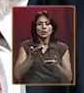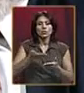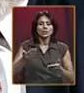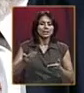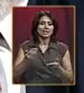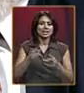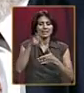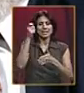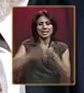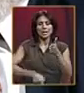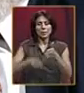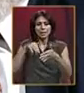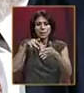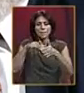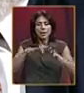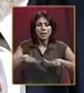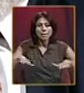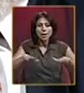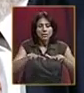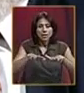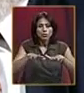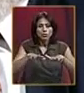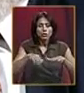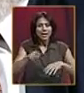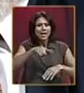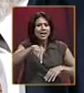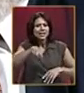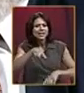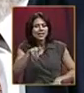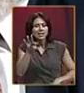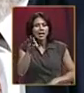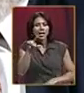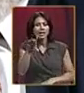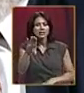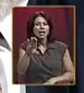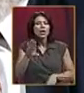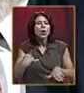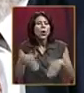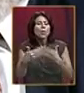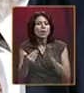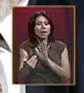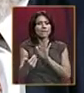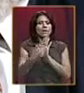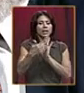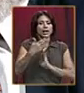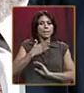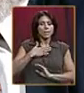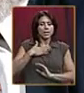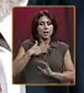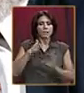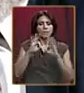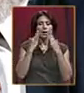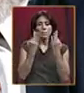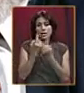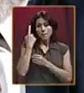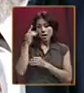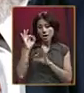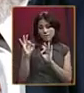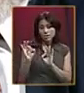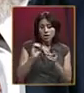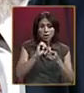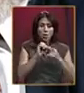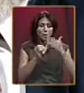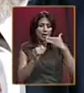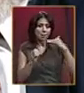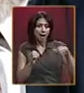sea, cómo ese TLC me va a afectar a mí y a mi familia, ya sea para bien o para mal, según el punto de vista de